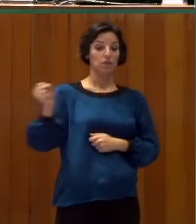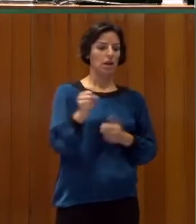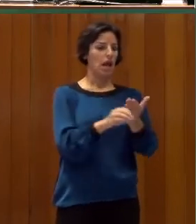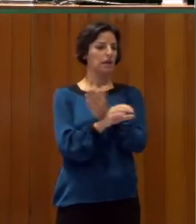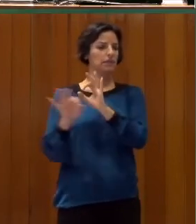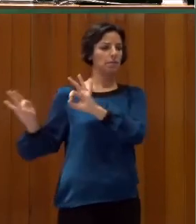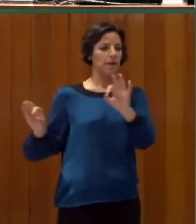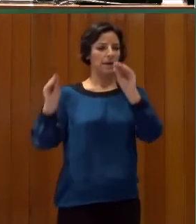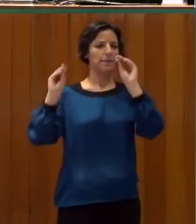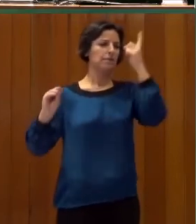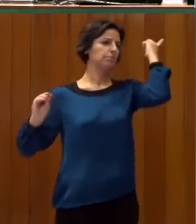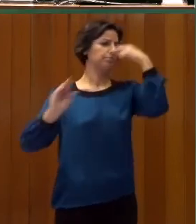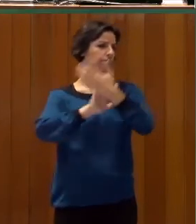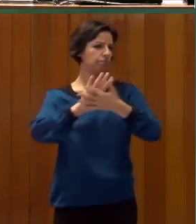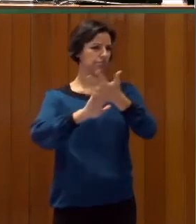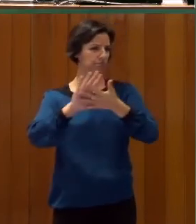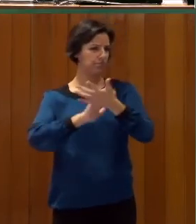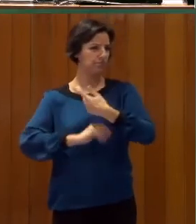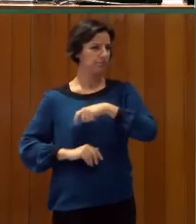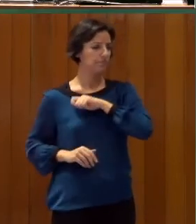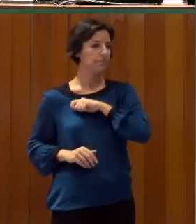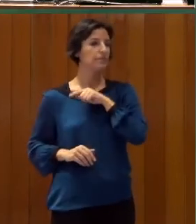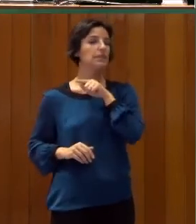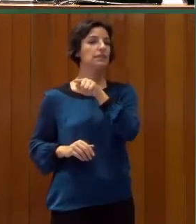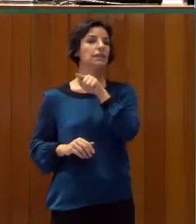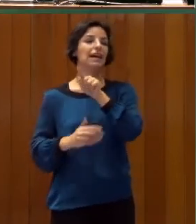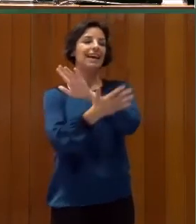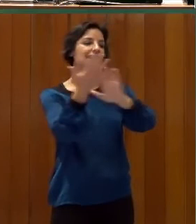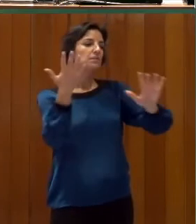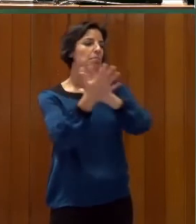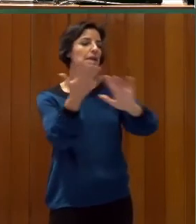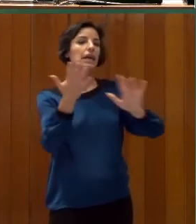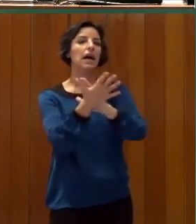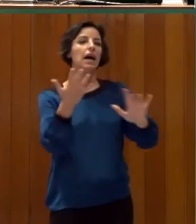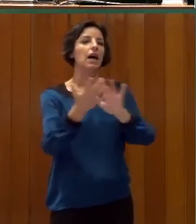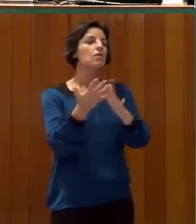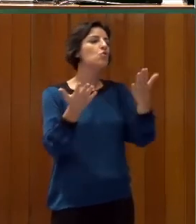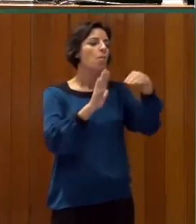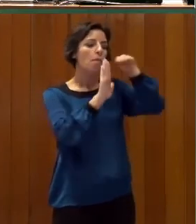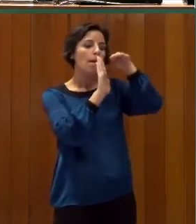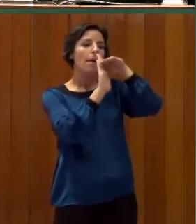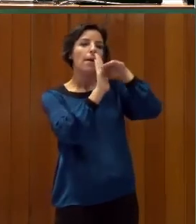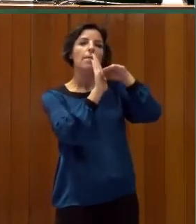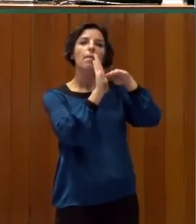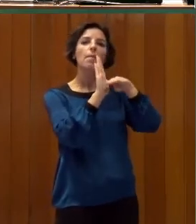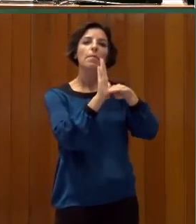con conocimientos de la lengua de signos española les explica las instrucciones y